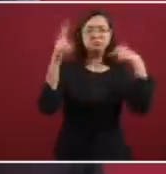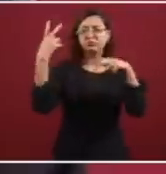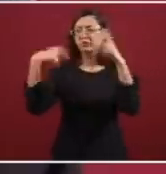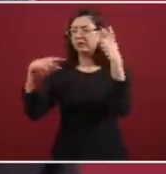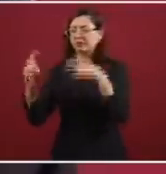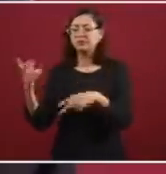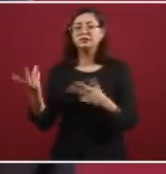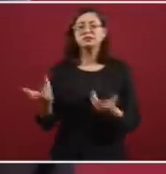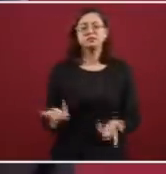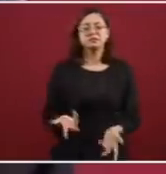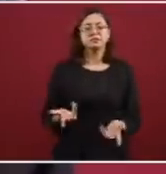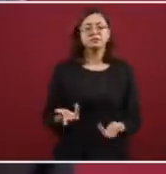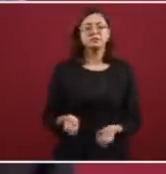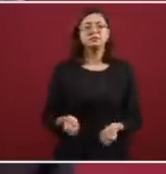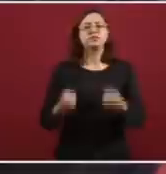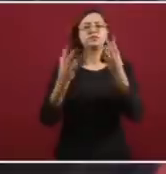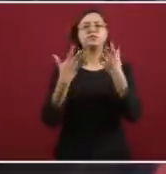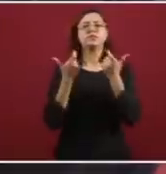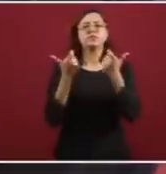nos ahorramos?